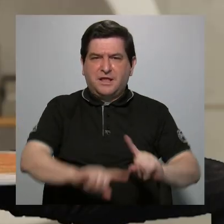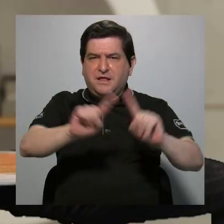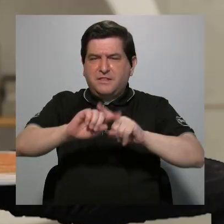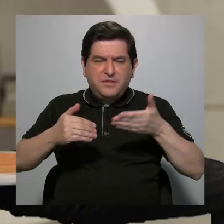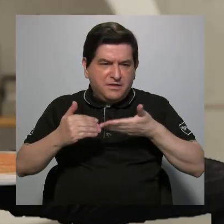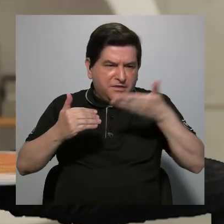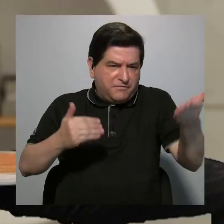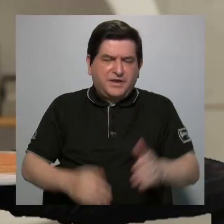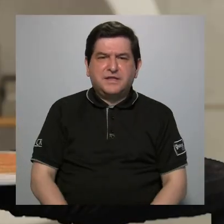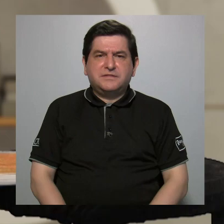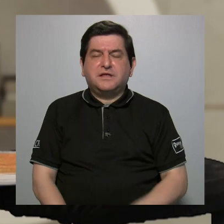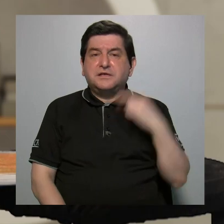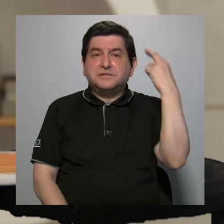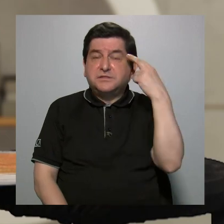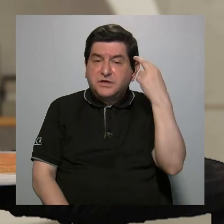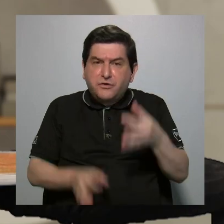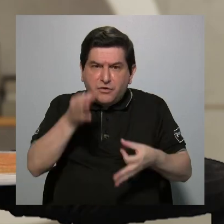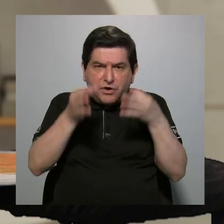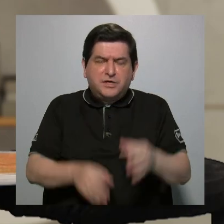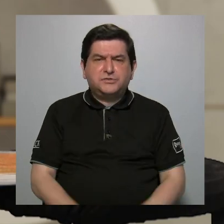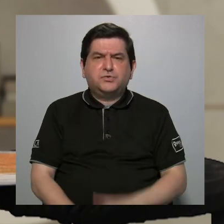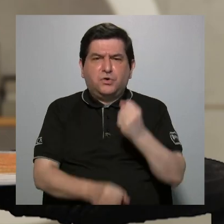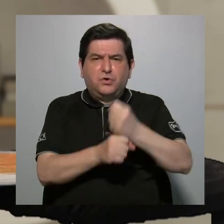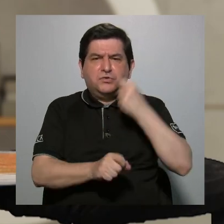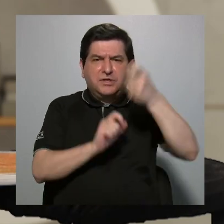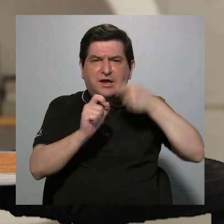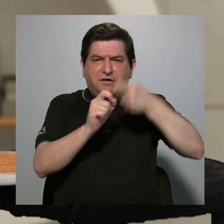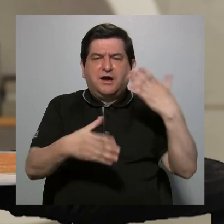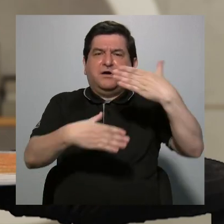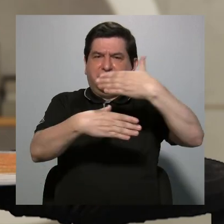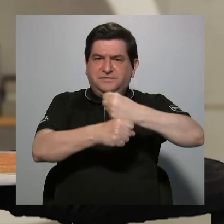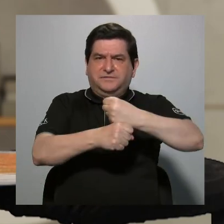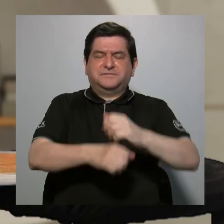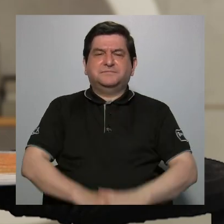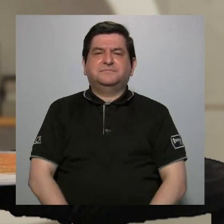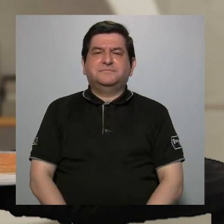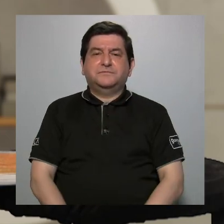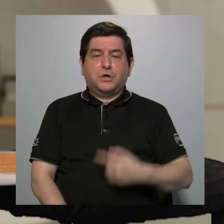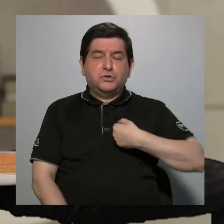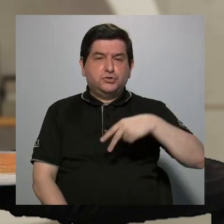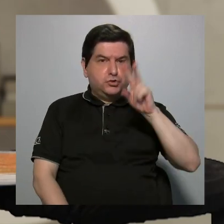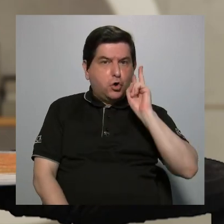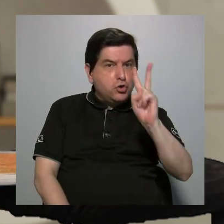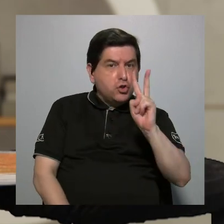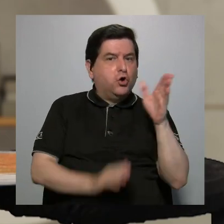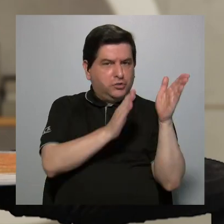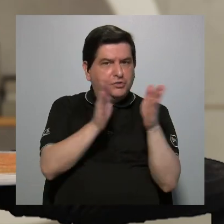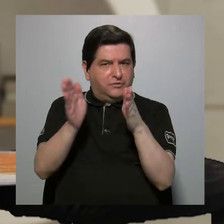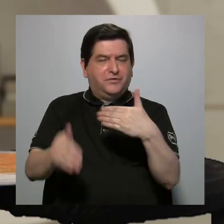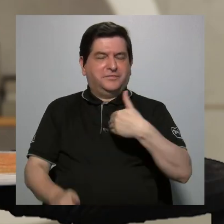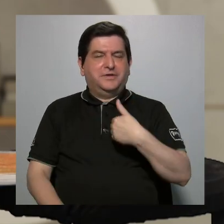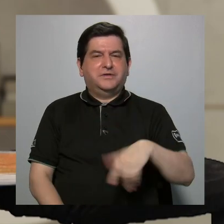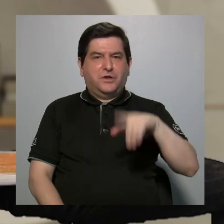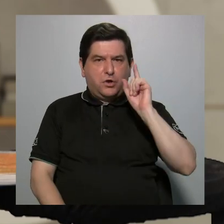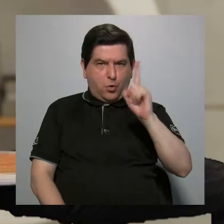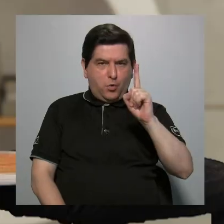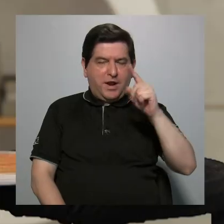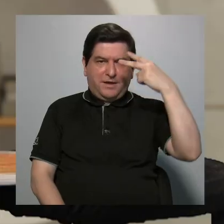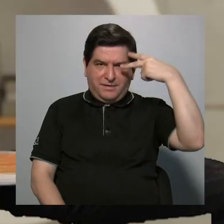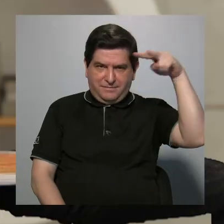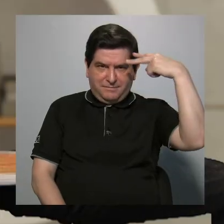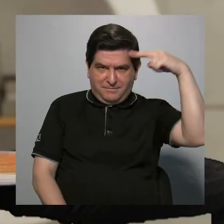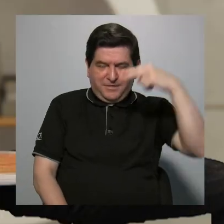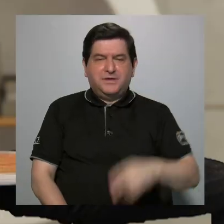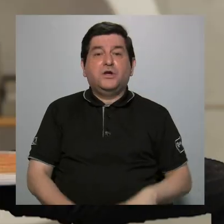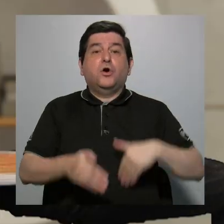de elementos que son los que justifican una obra determinada. Entonces yo tuve 2 formaciones realmente, la formación en